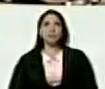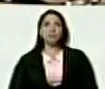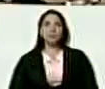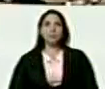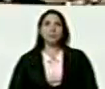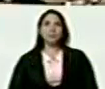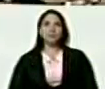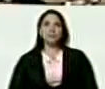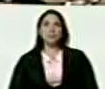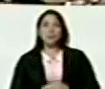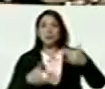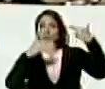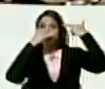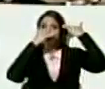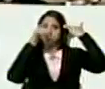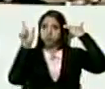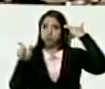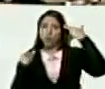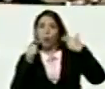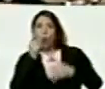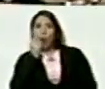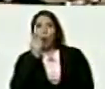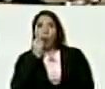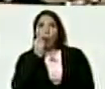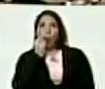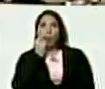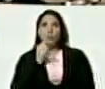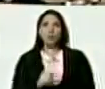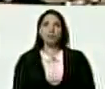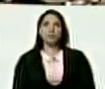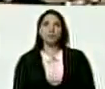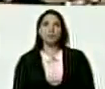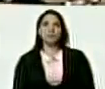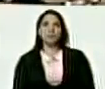fue secuestrado el ciudadano Tamán Al-Shaer